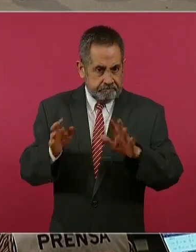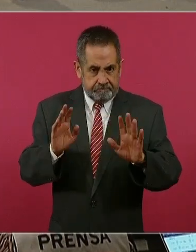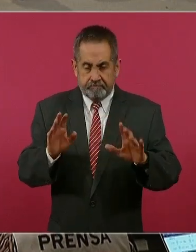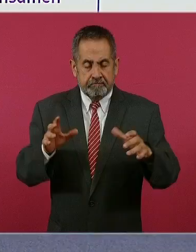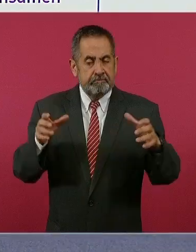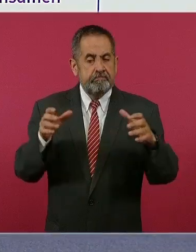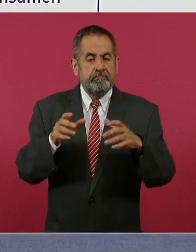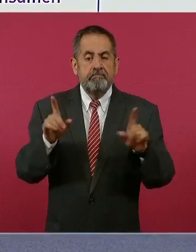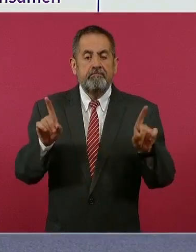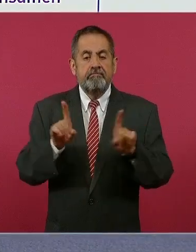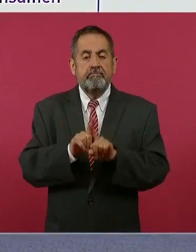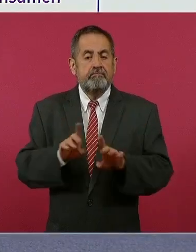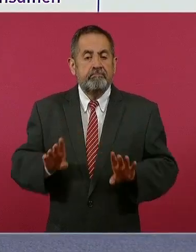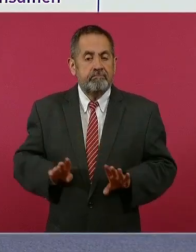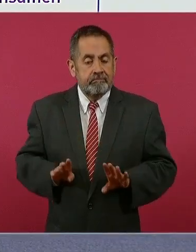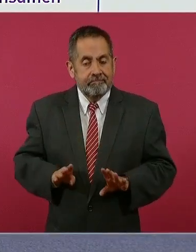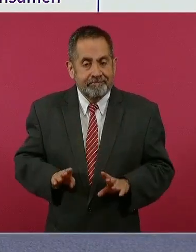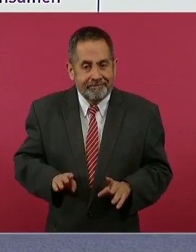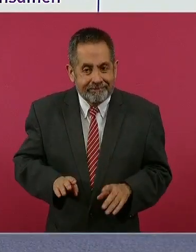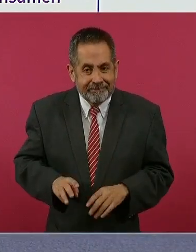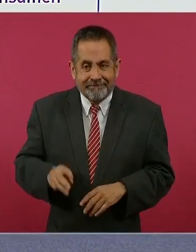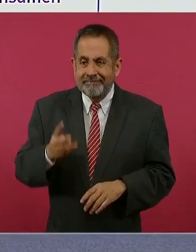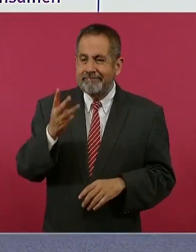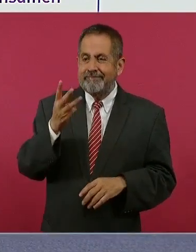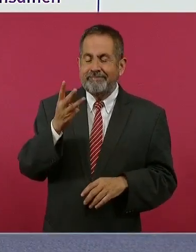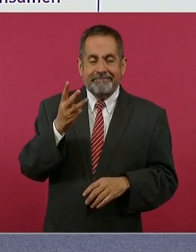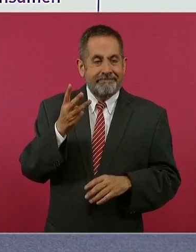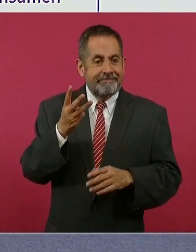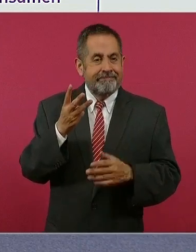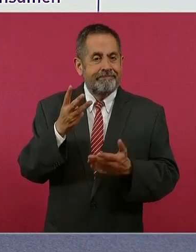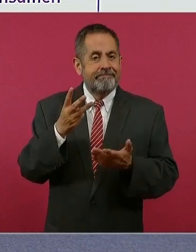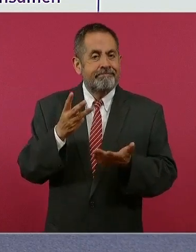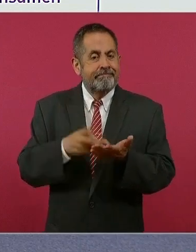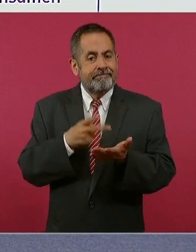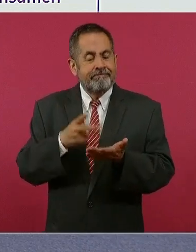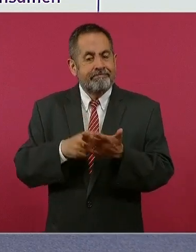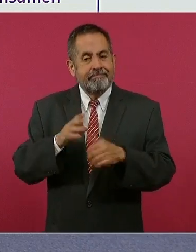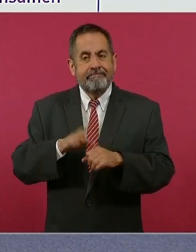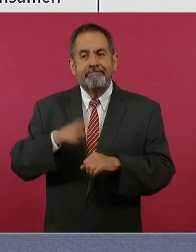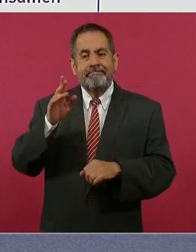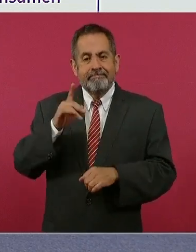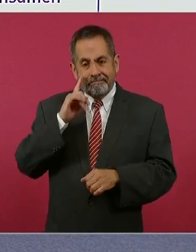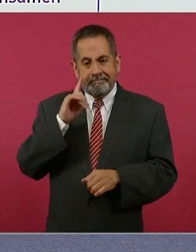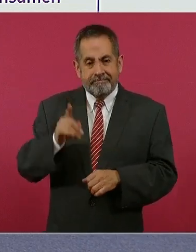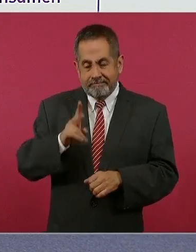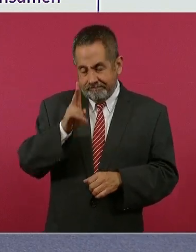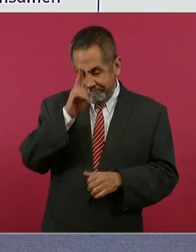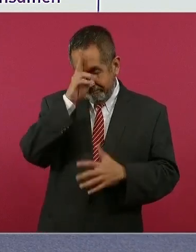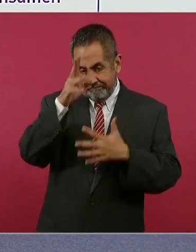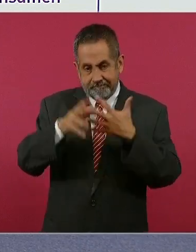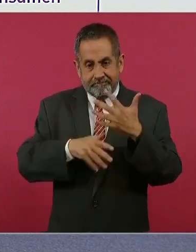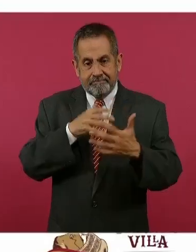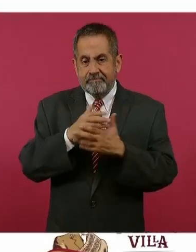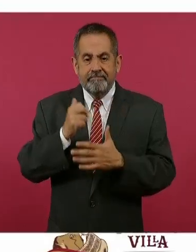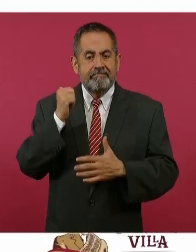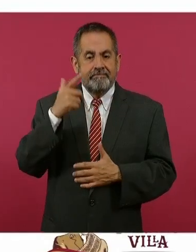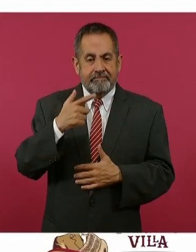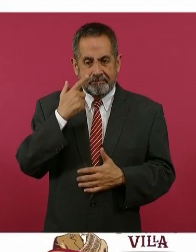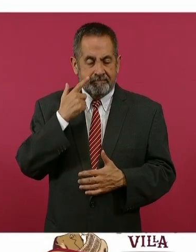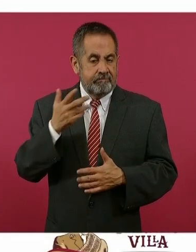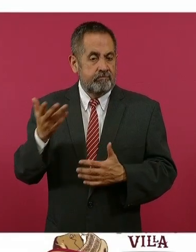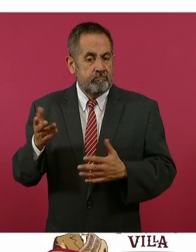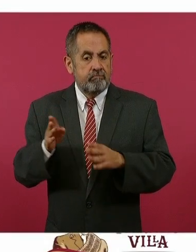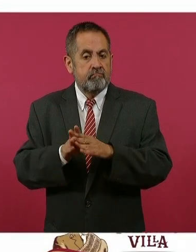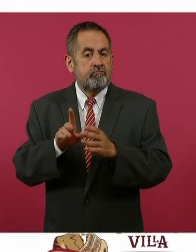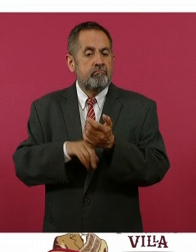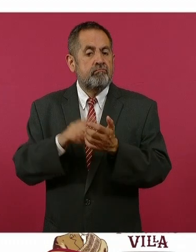combinación, es hasta casi tres veces más probable que exista violencia de cualquier tipo cuando